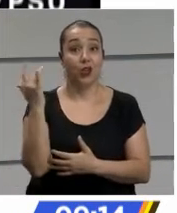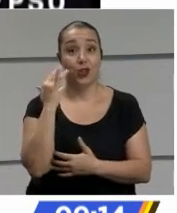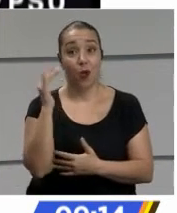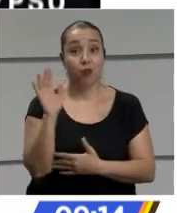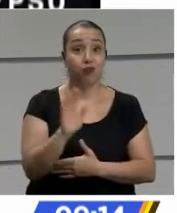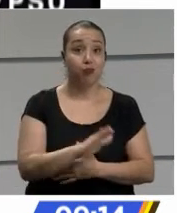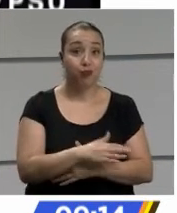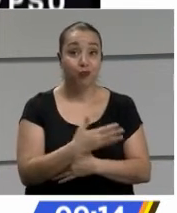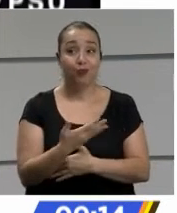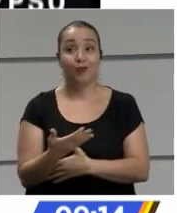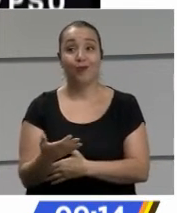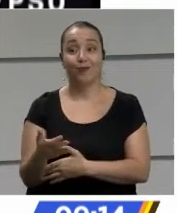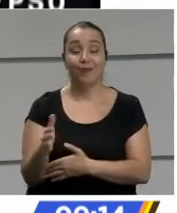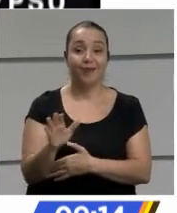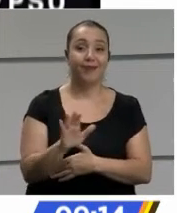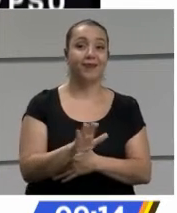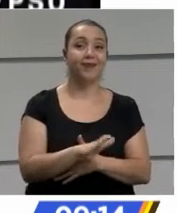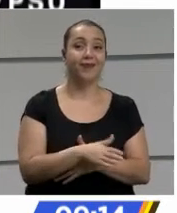Qué